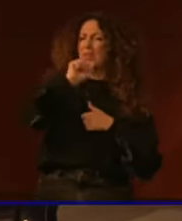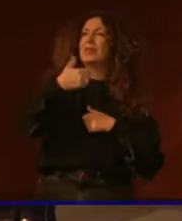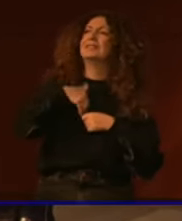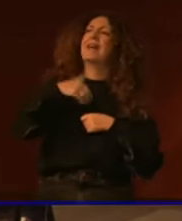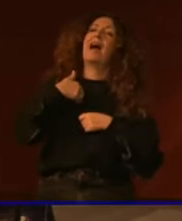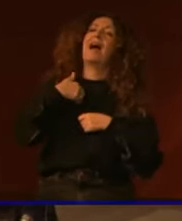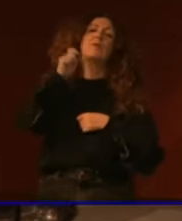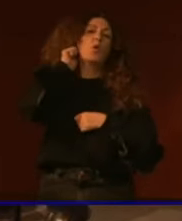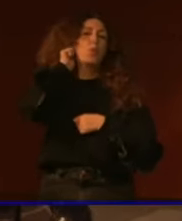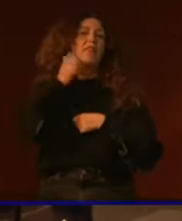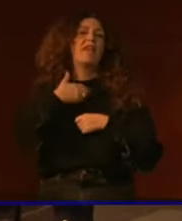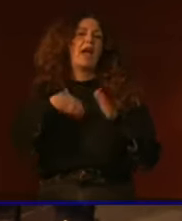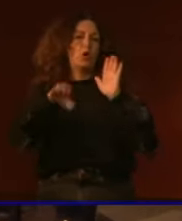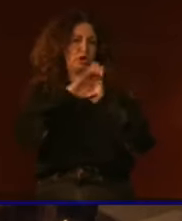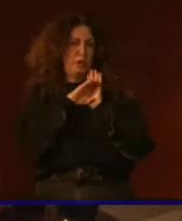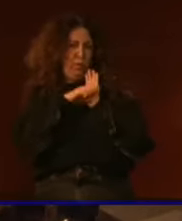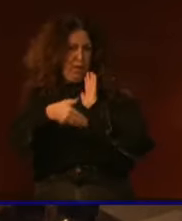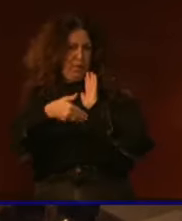Constitución, y